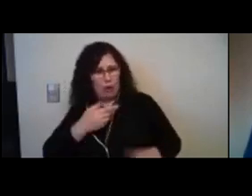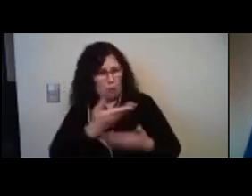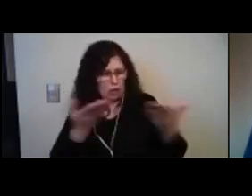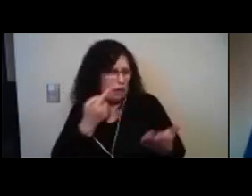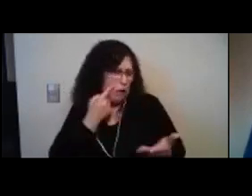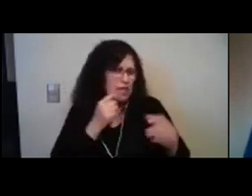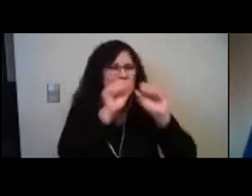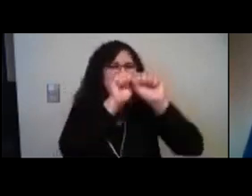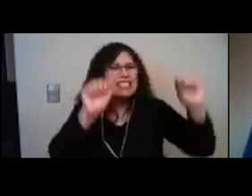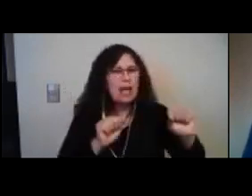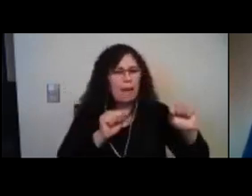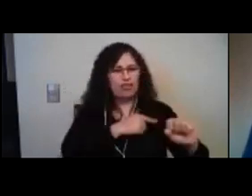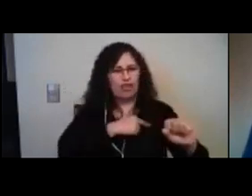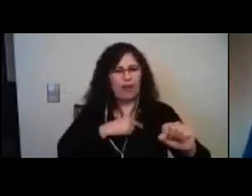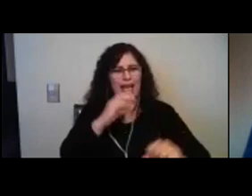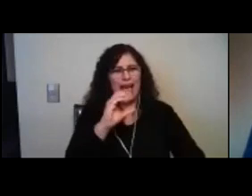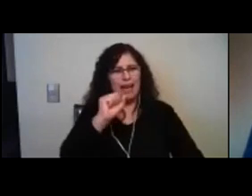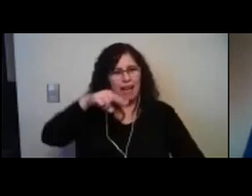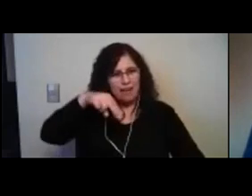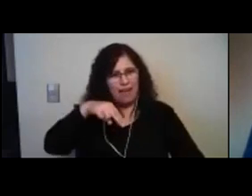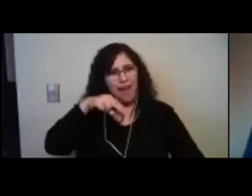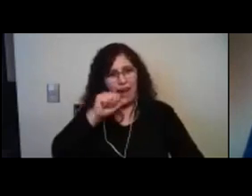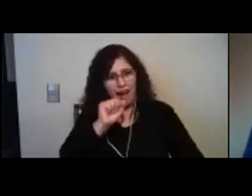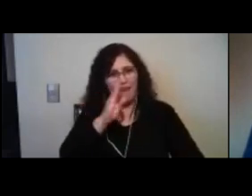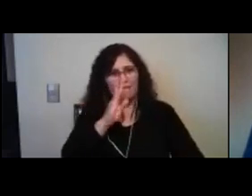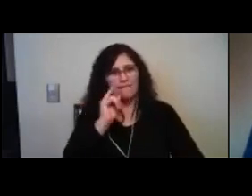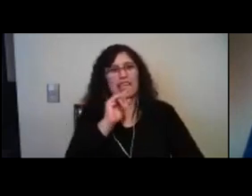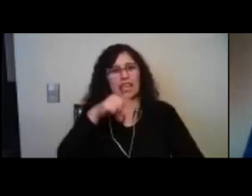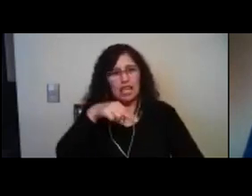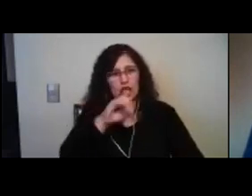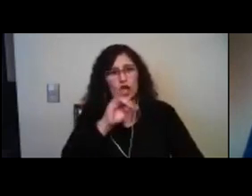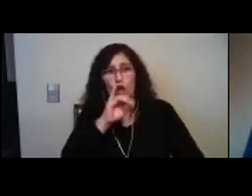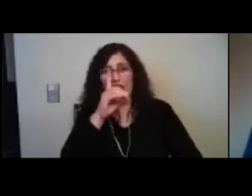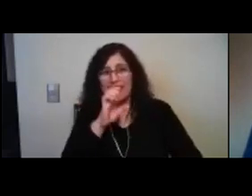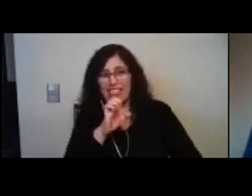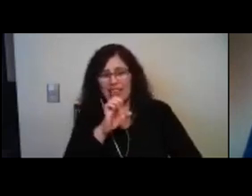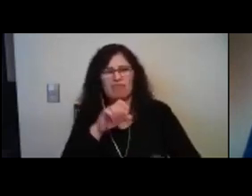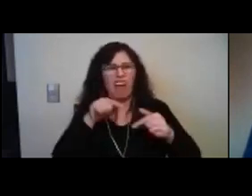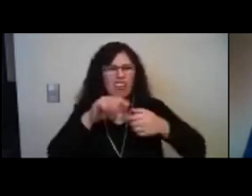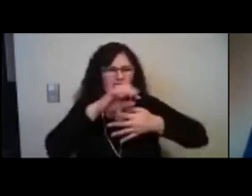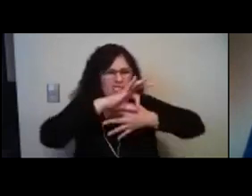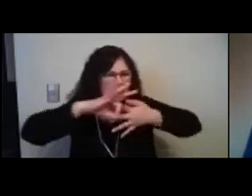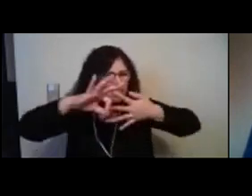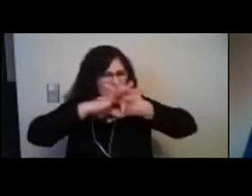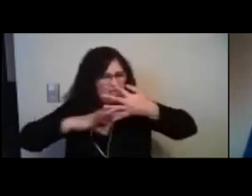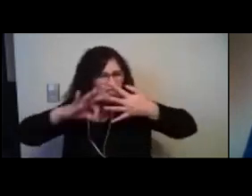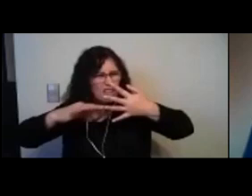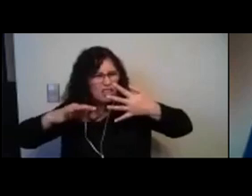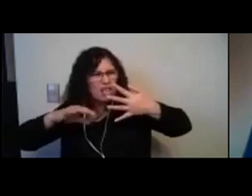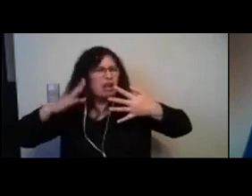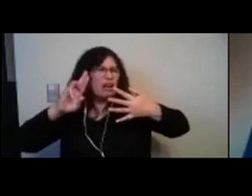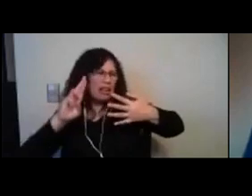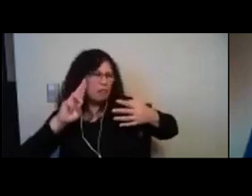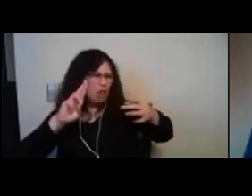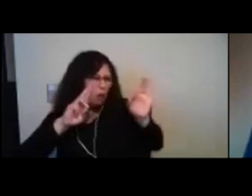escuchado, de los mecanismos de inhibición retrosináptica, ¿no? No, yo no. Creo